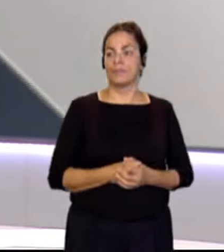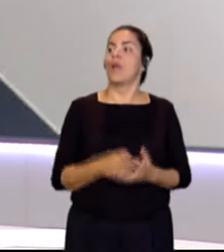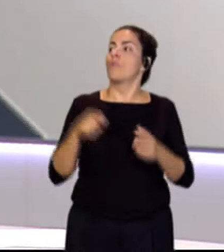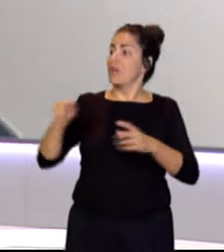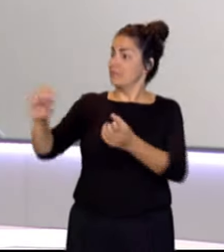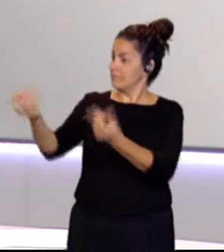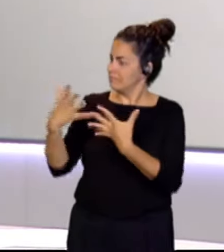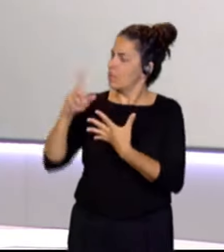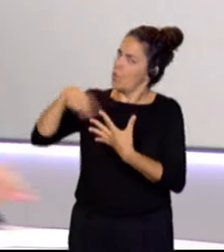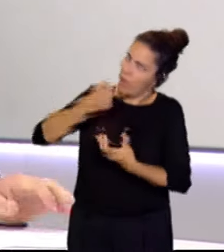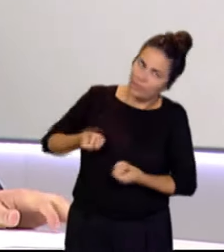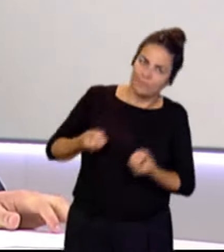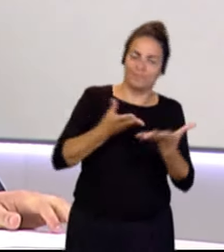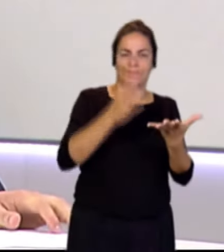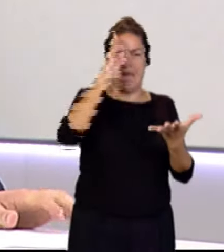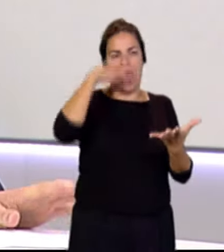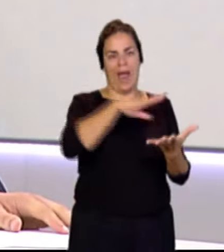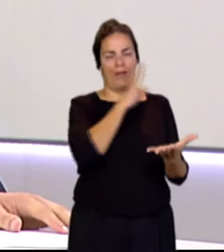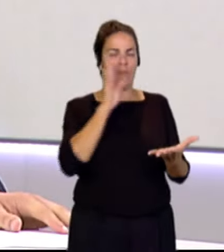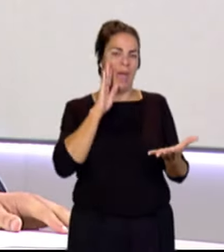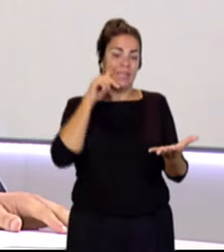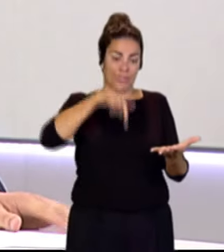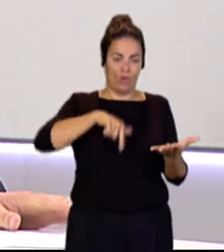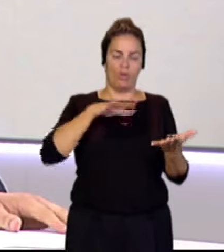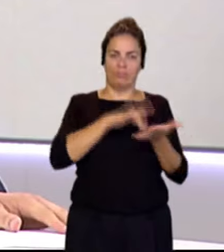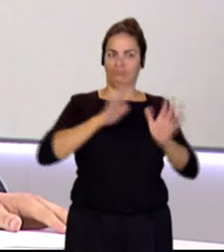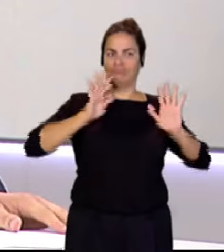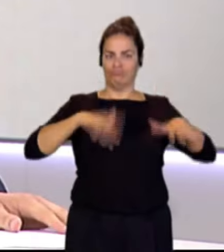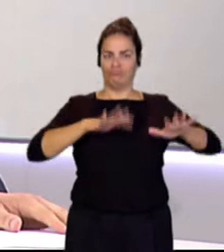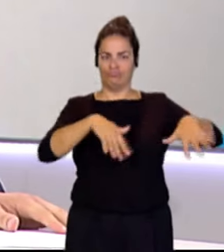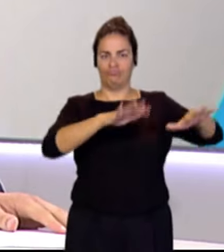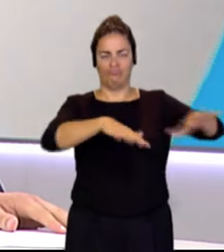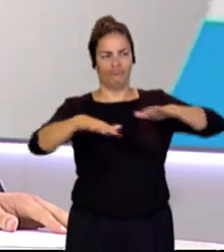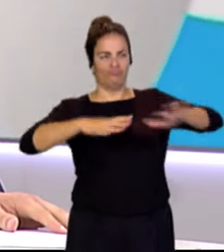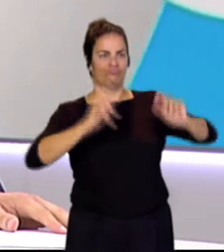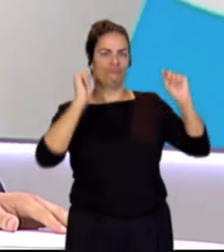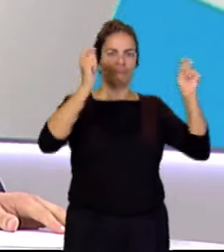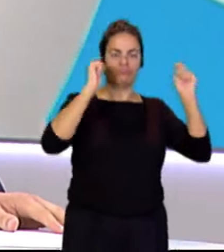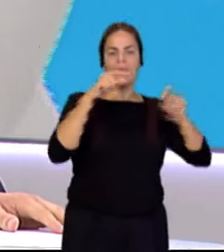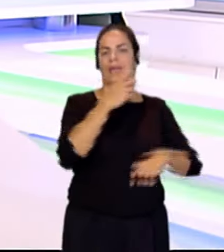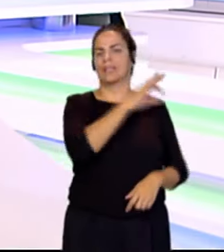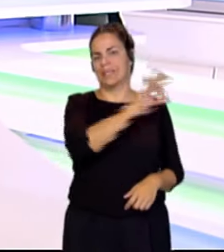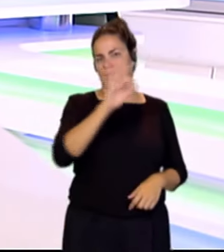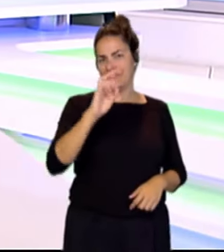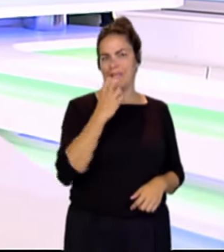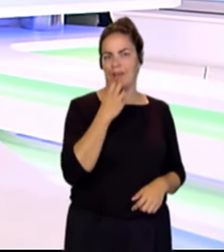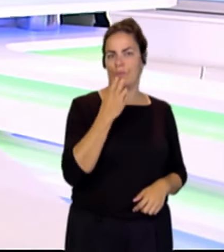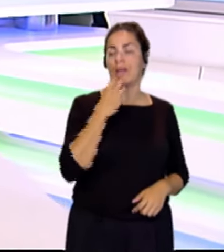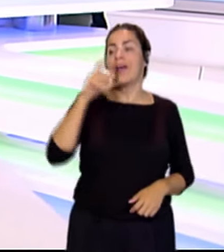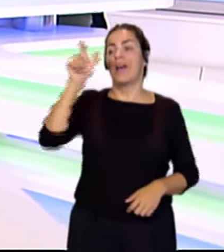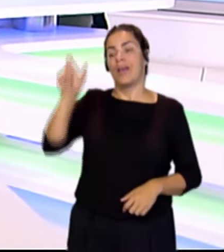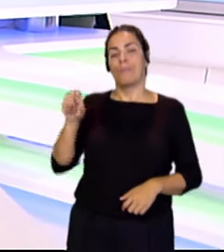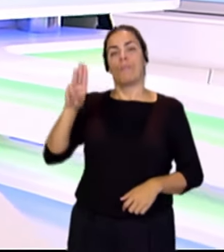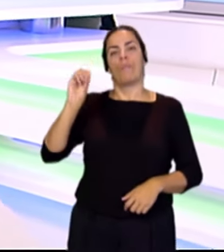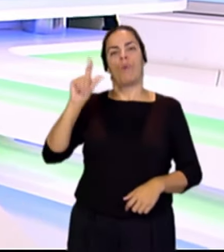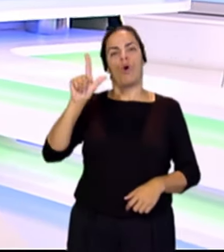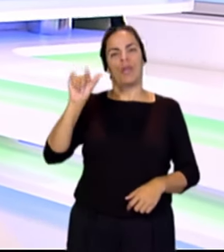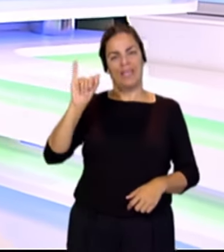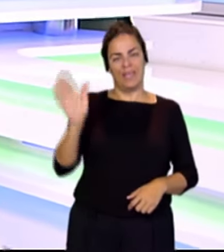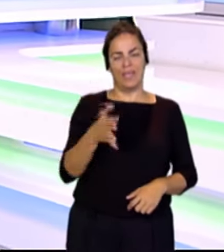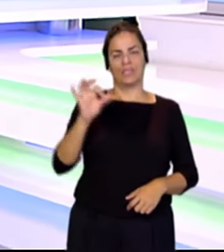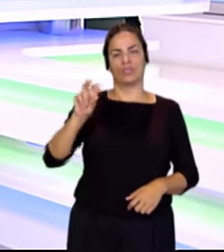llegar luego también a esos padres y madres que se manifiestan hoy se movilizan en San Sebastián de la gomera poli Suárez consejero de Educación como siempre